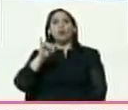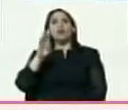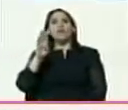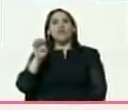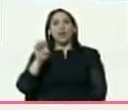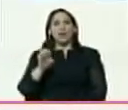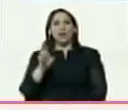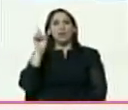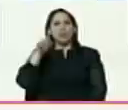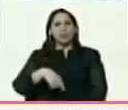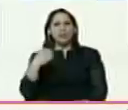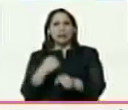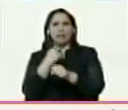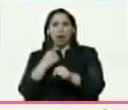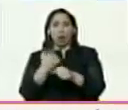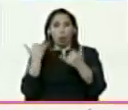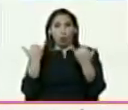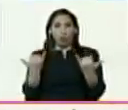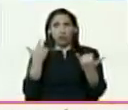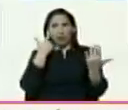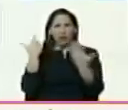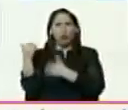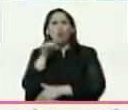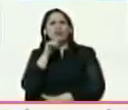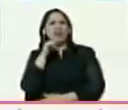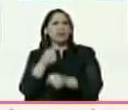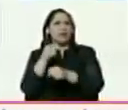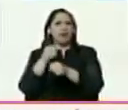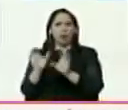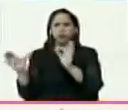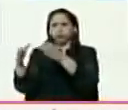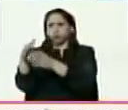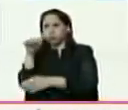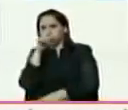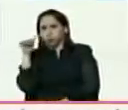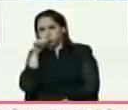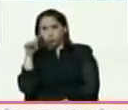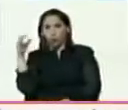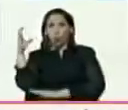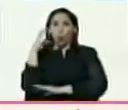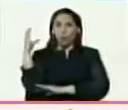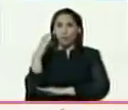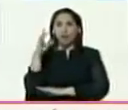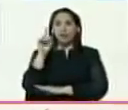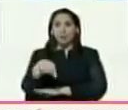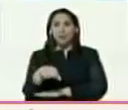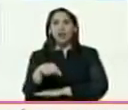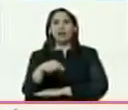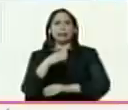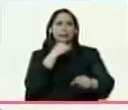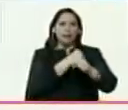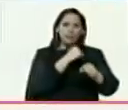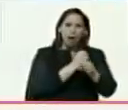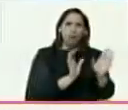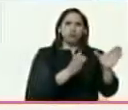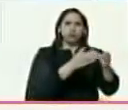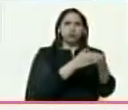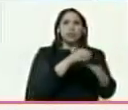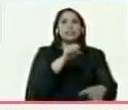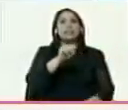y que trabaja actualmente vean ustedes con quien con el narcotráfico colombiano y con el cártel de sinaloa